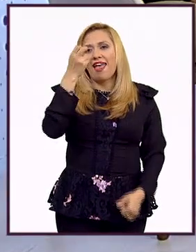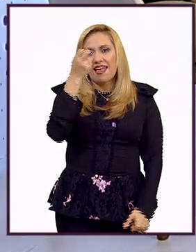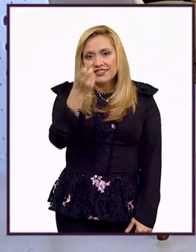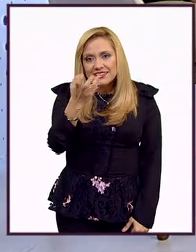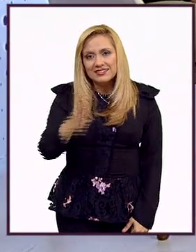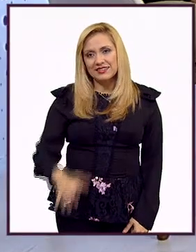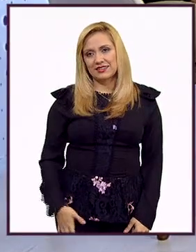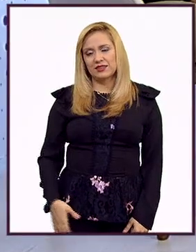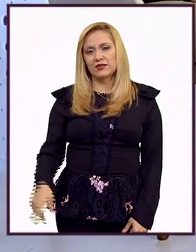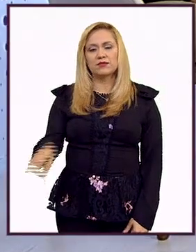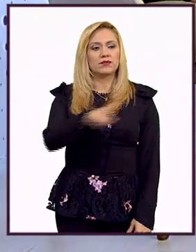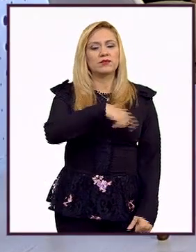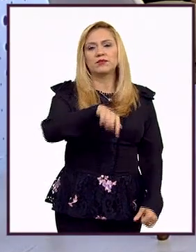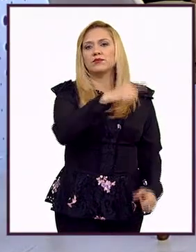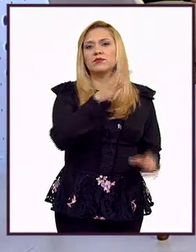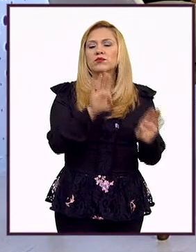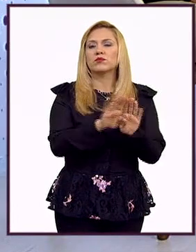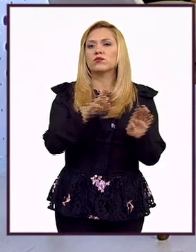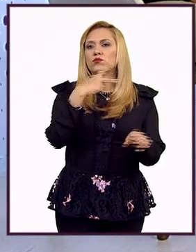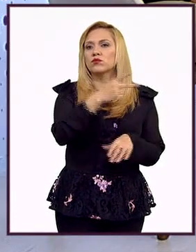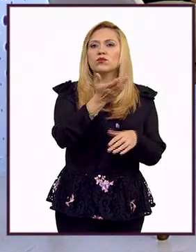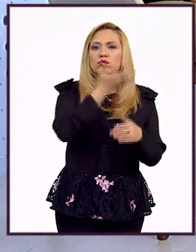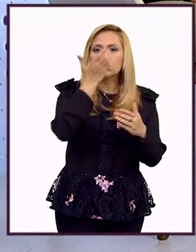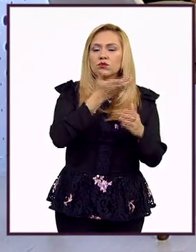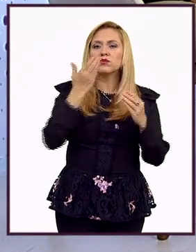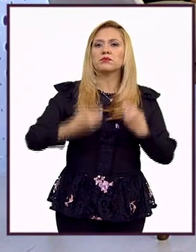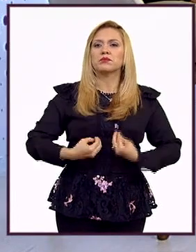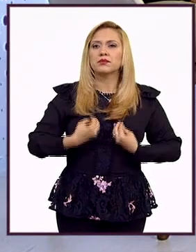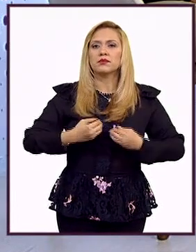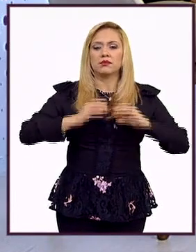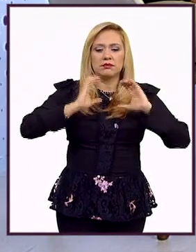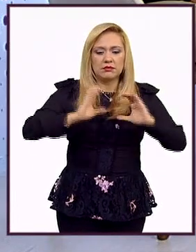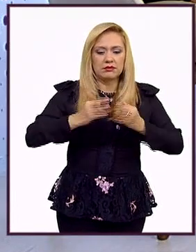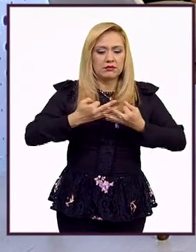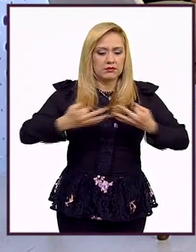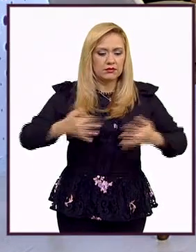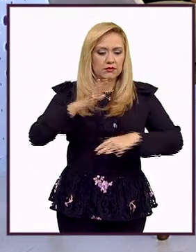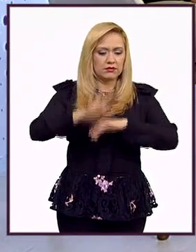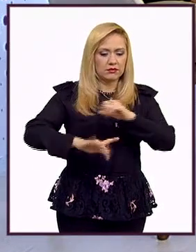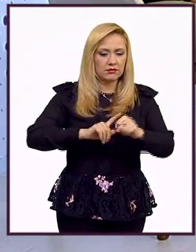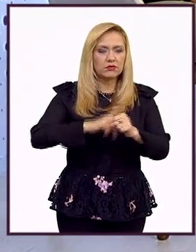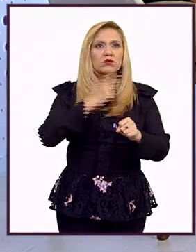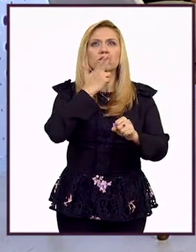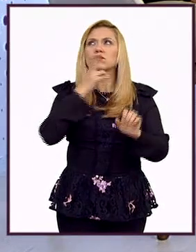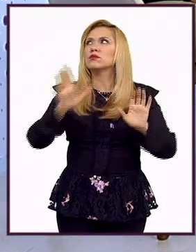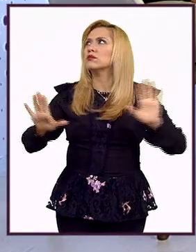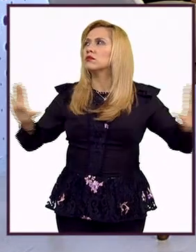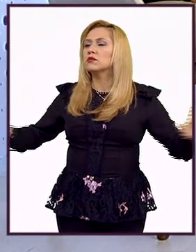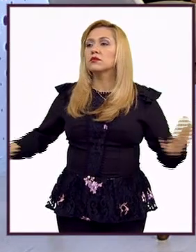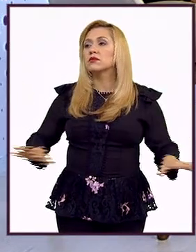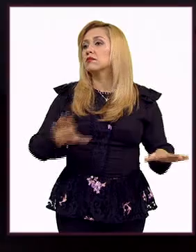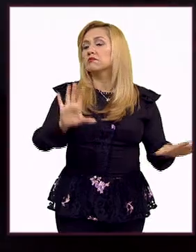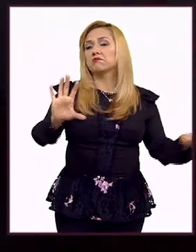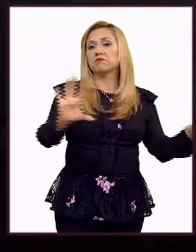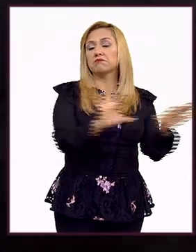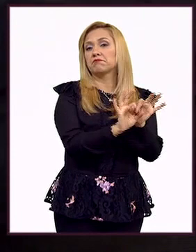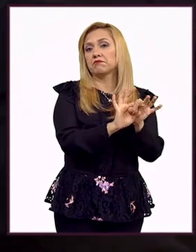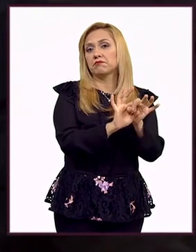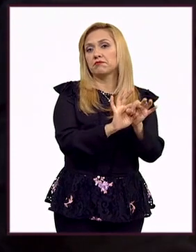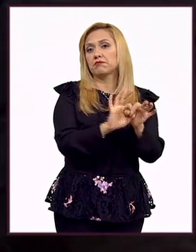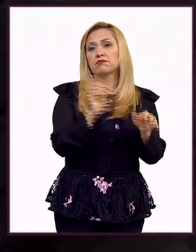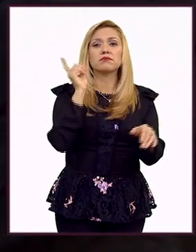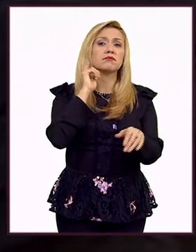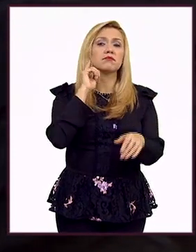que tienen los pueblos indígenas y las comunidades locales, las comunidades rurales campesinas con el territorio, la tierra, es una relación especial reconocida a